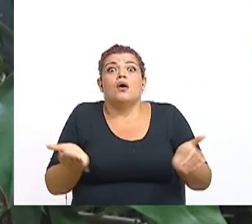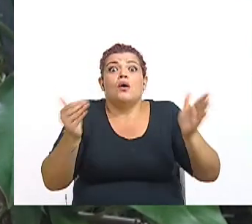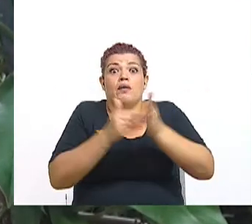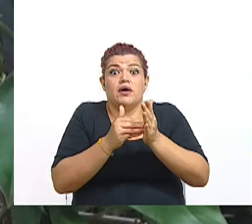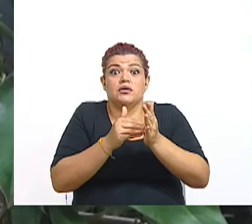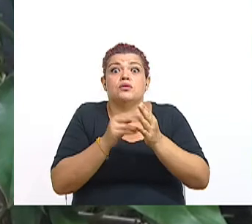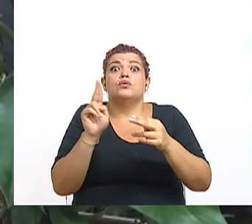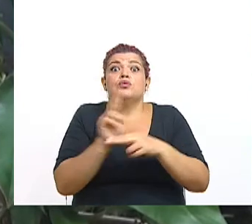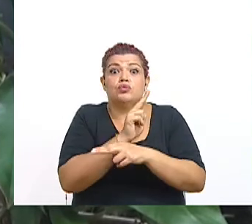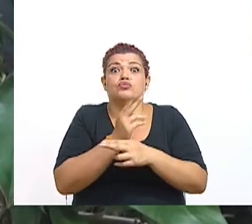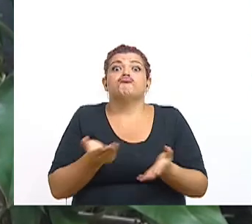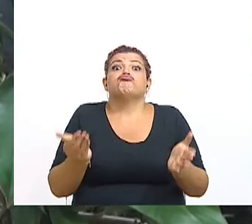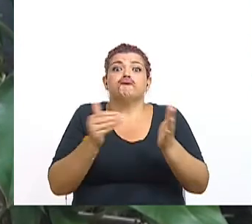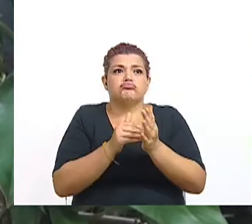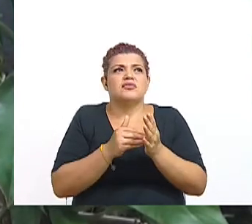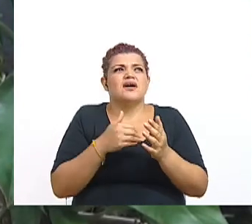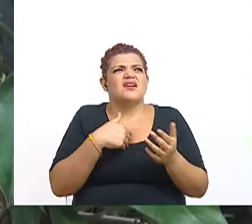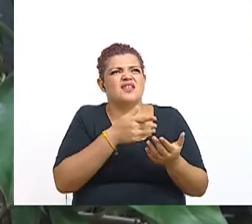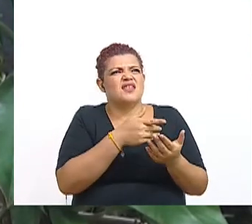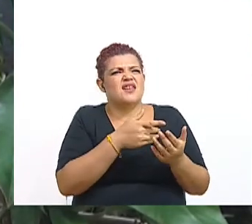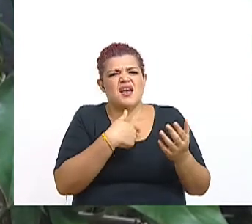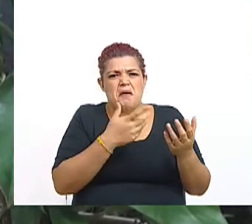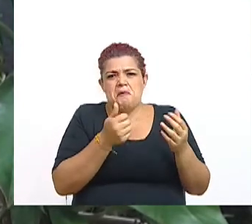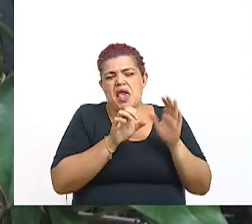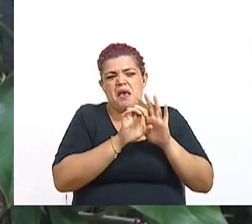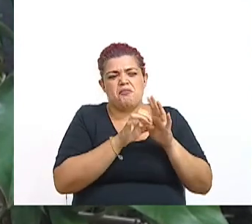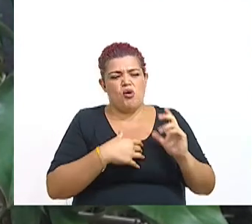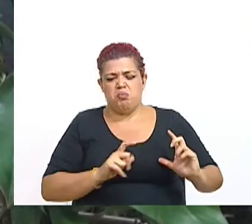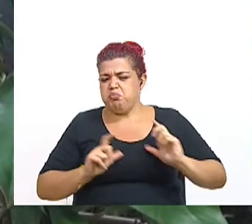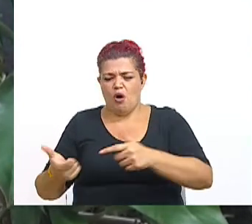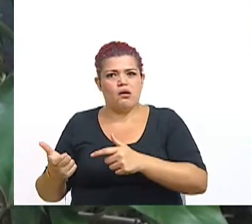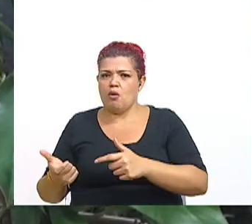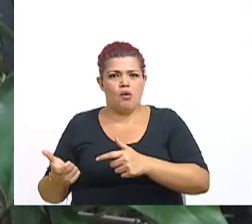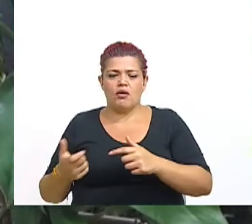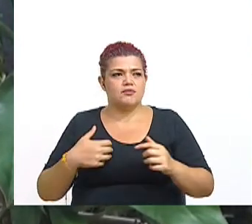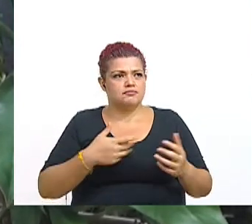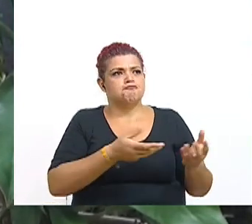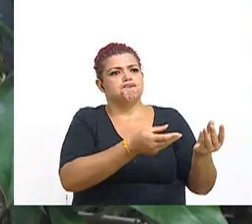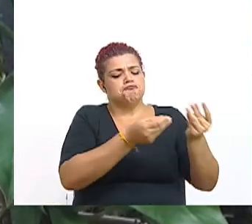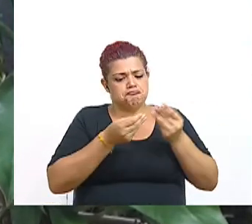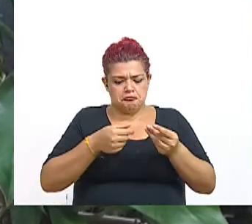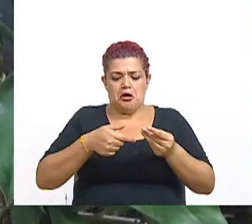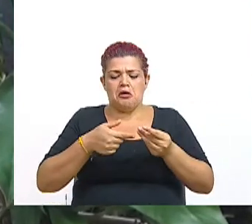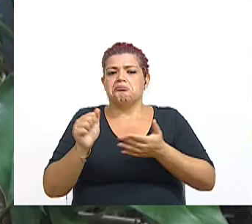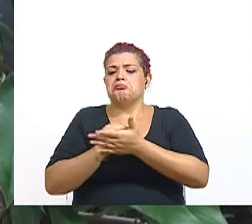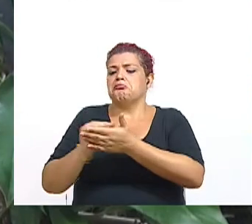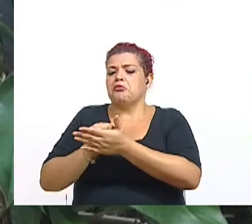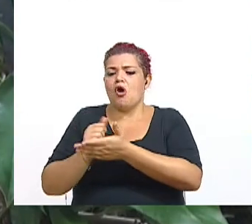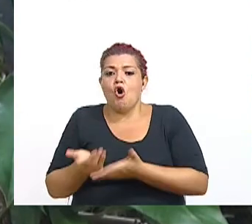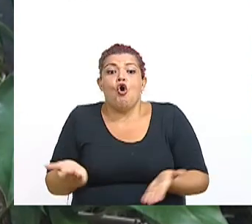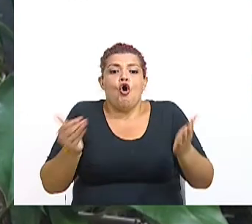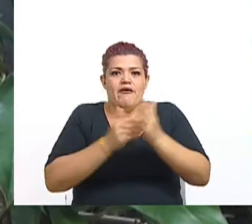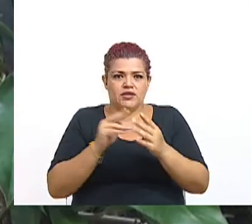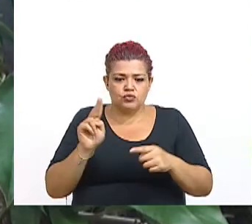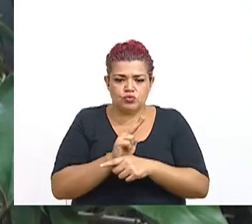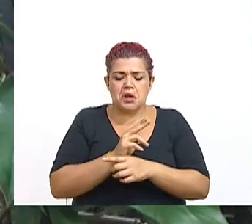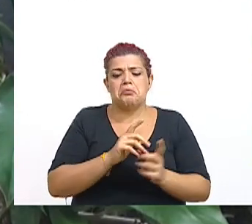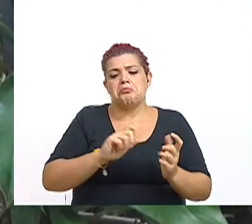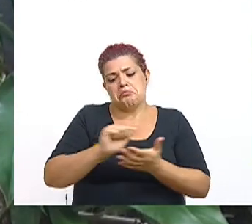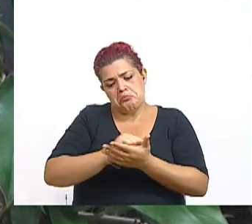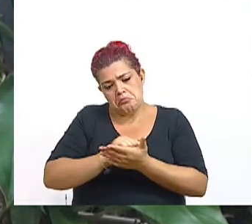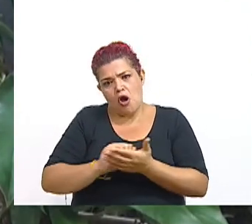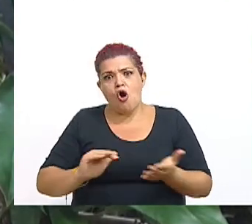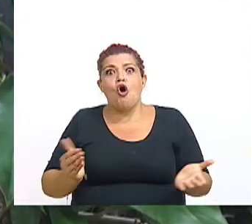de consumir productos desechables y comenzamos a consumir productos que se puedan utilizar varias